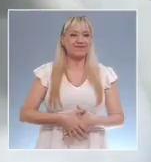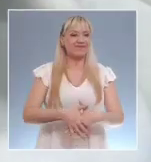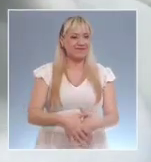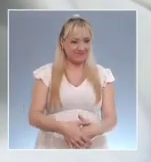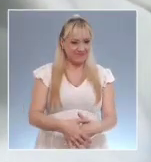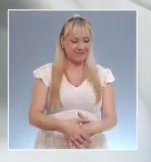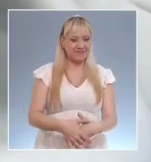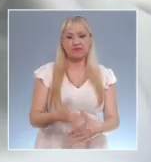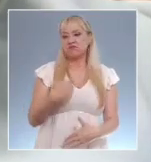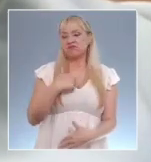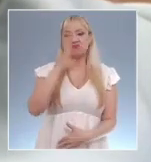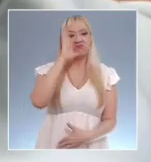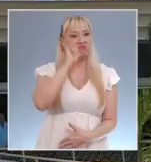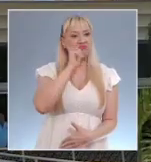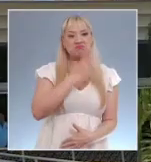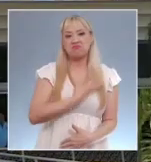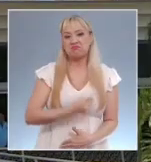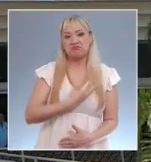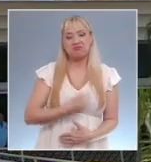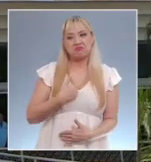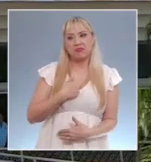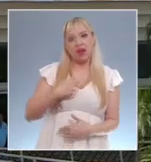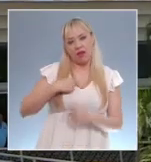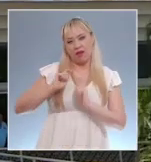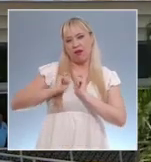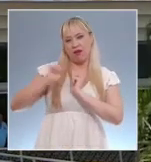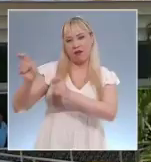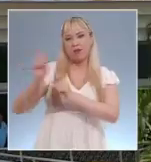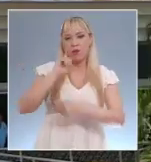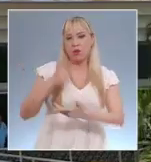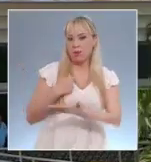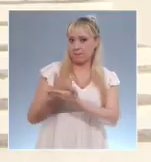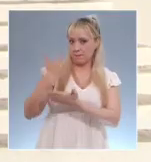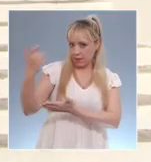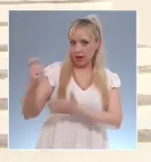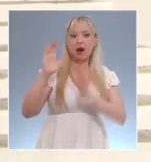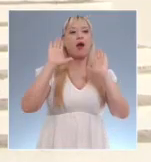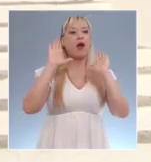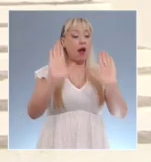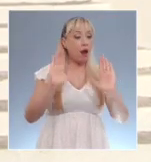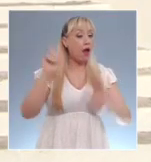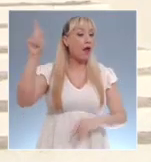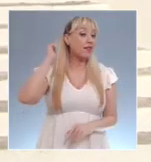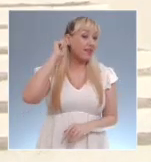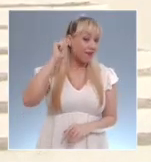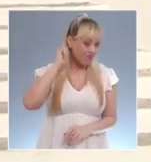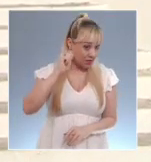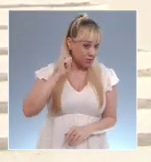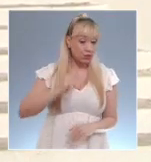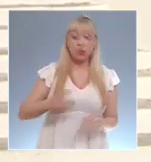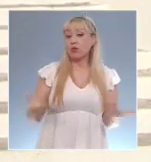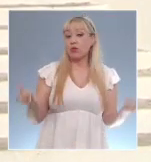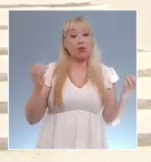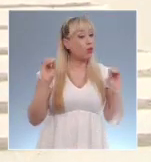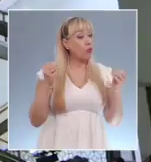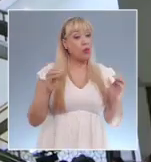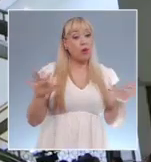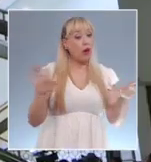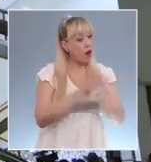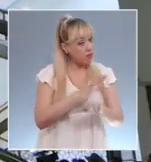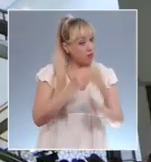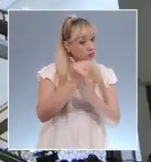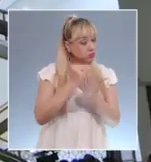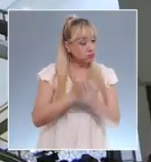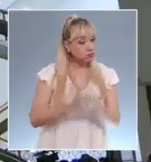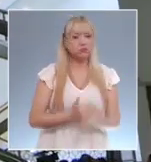de inconstitucionalidad. En el caso, el Congreso tabasqueño no modificó las porciones sobre la imposibilidad física o la